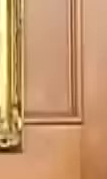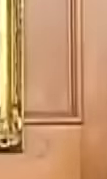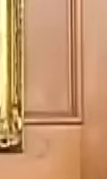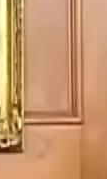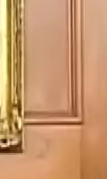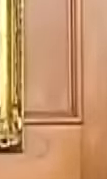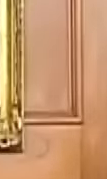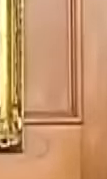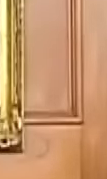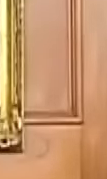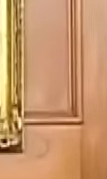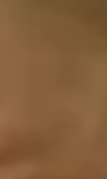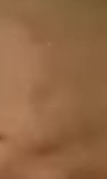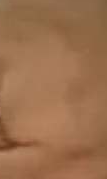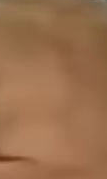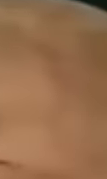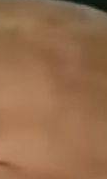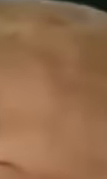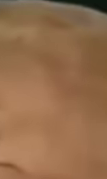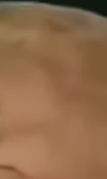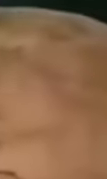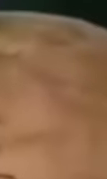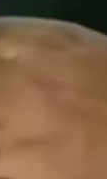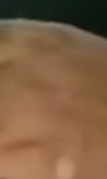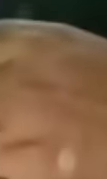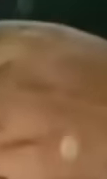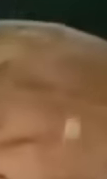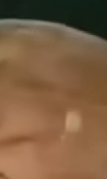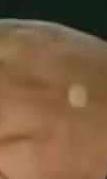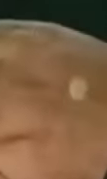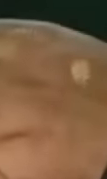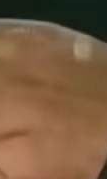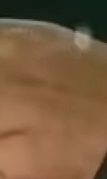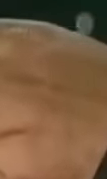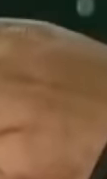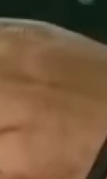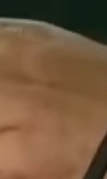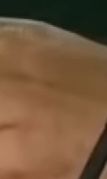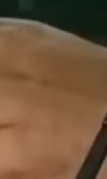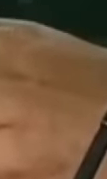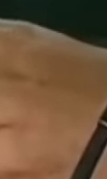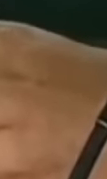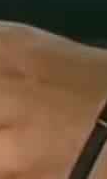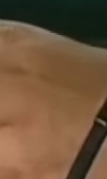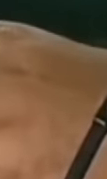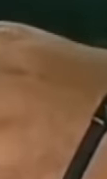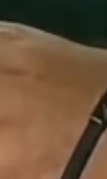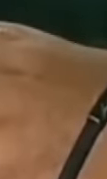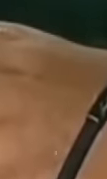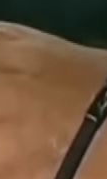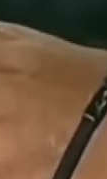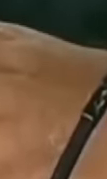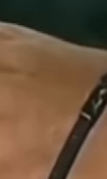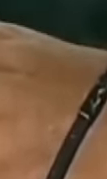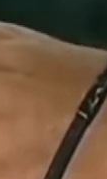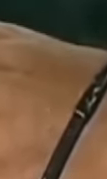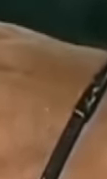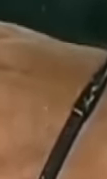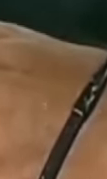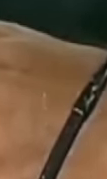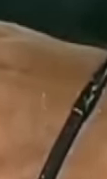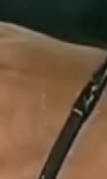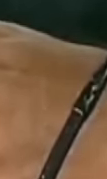originario, a la Asamblea Nacional Constituyente Ciudadana y Popular. ¡La victoria nos